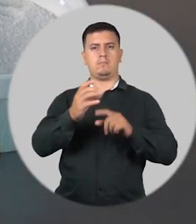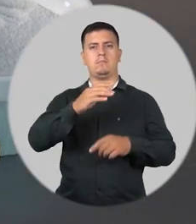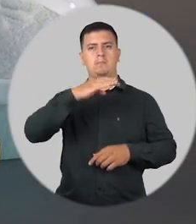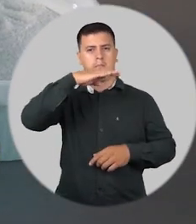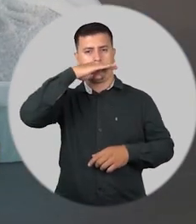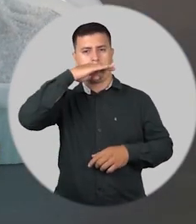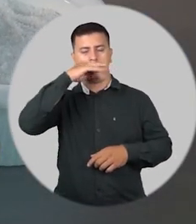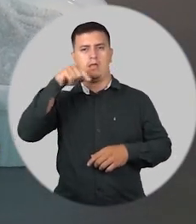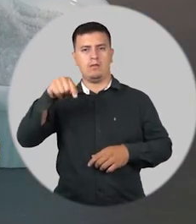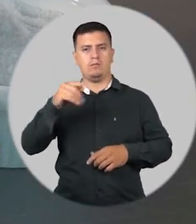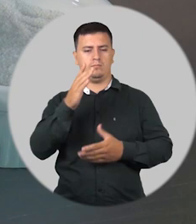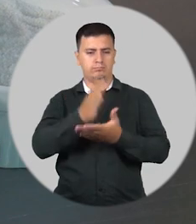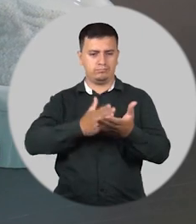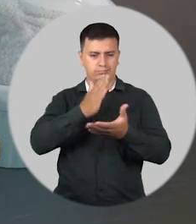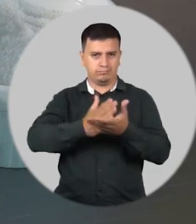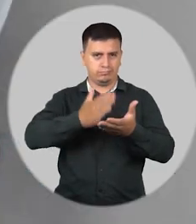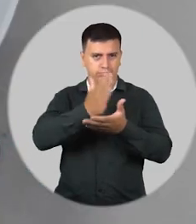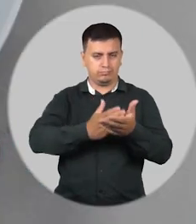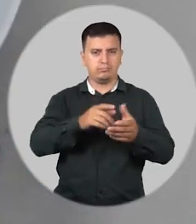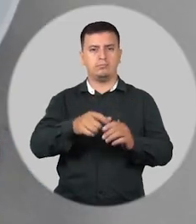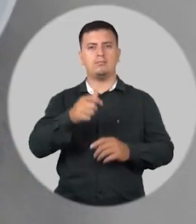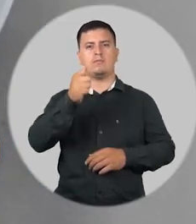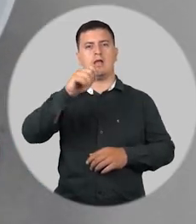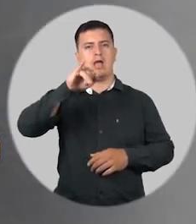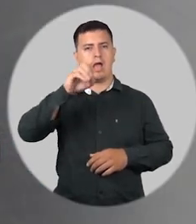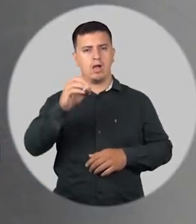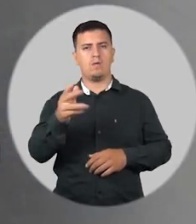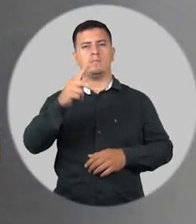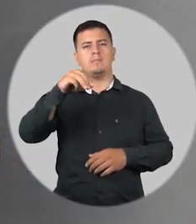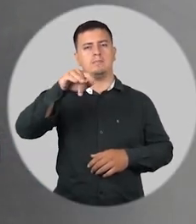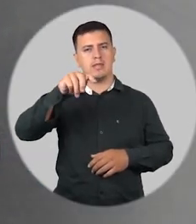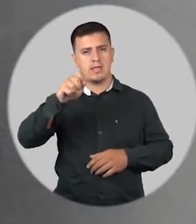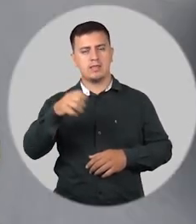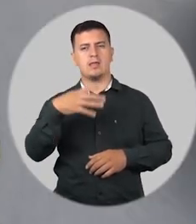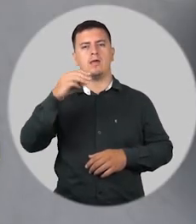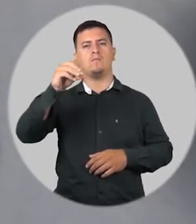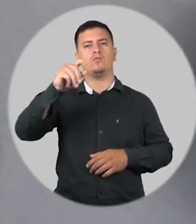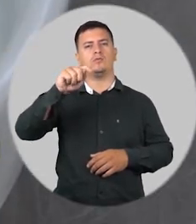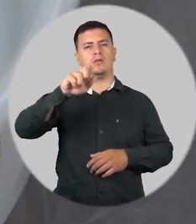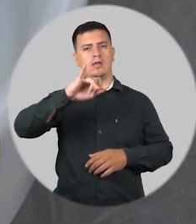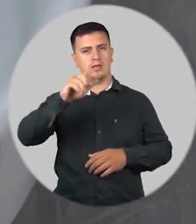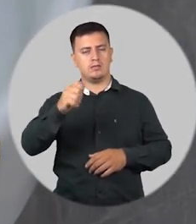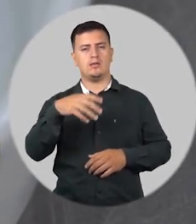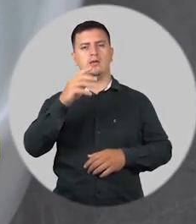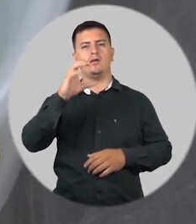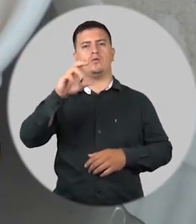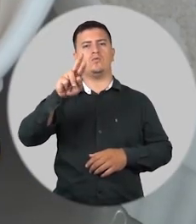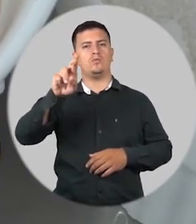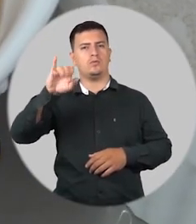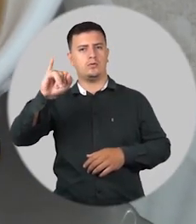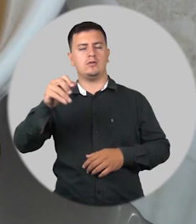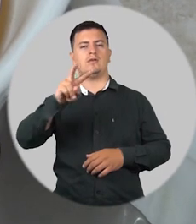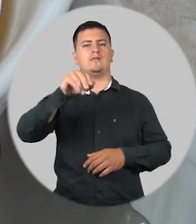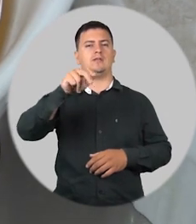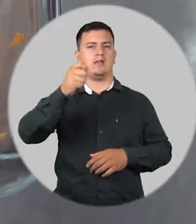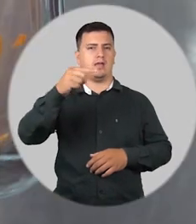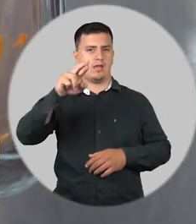cortado bien pequeñito, ajo en polvo, aceite, pimienta, mostaza, curry,